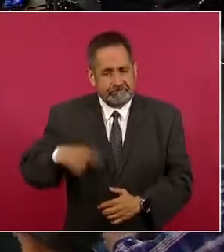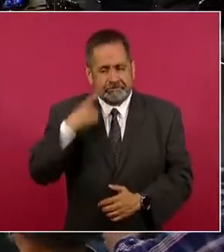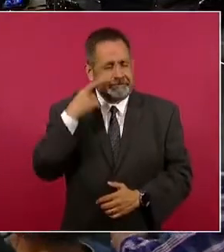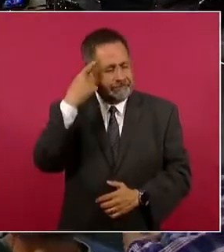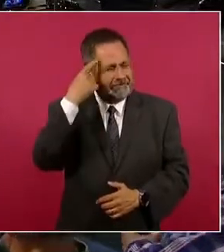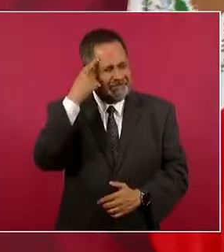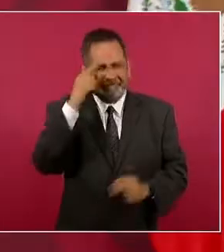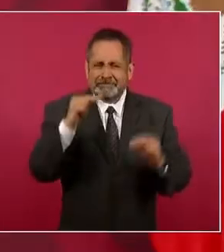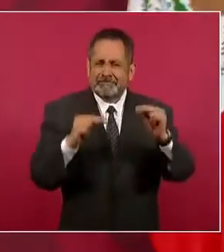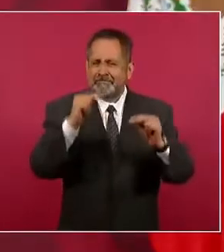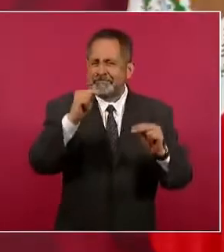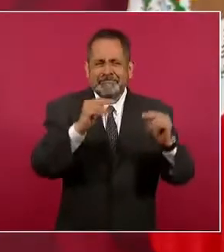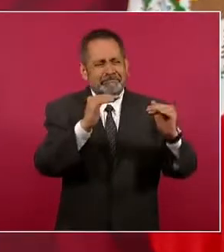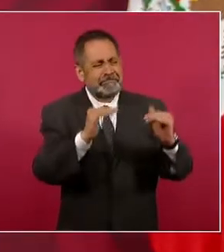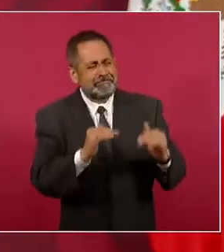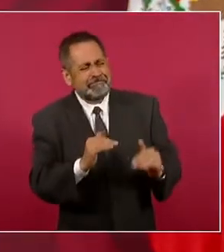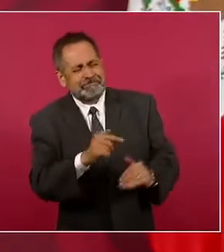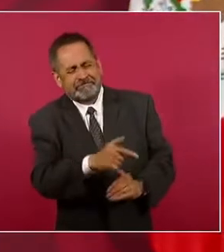nivel,